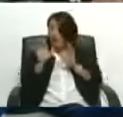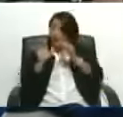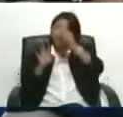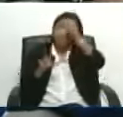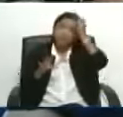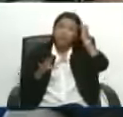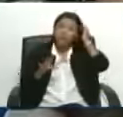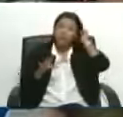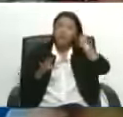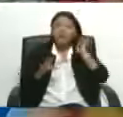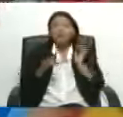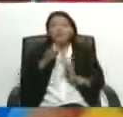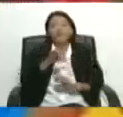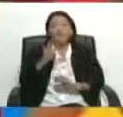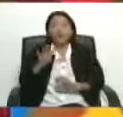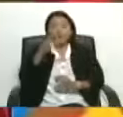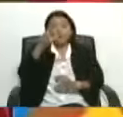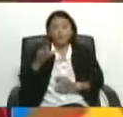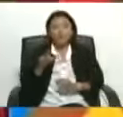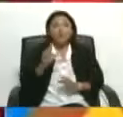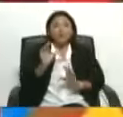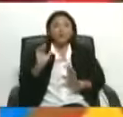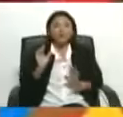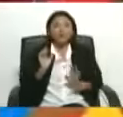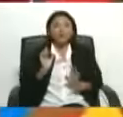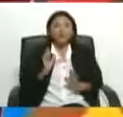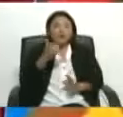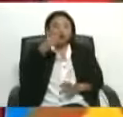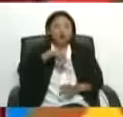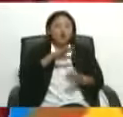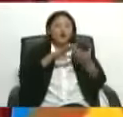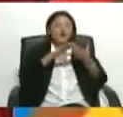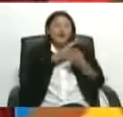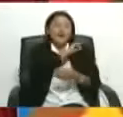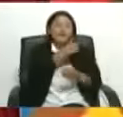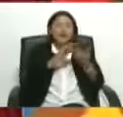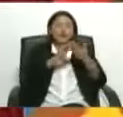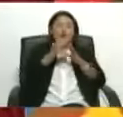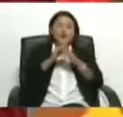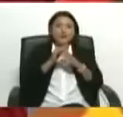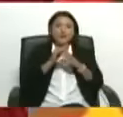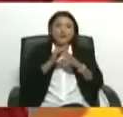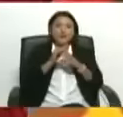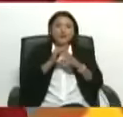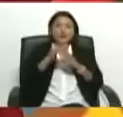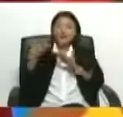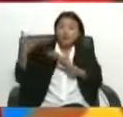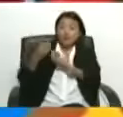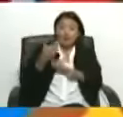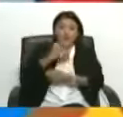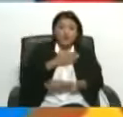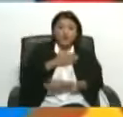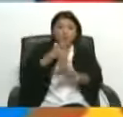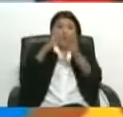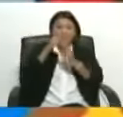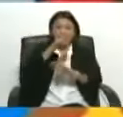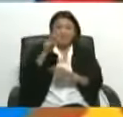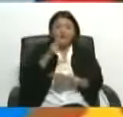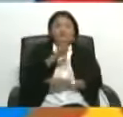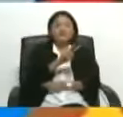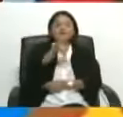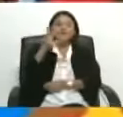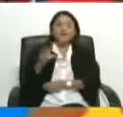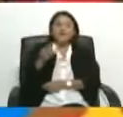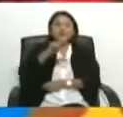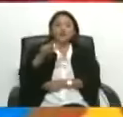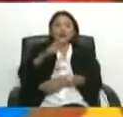O sea que yo, jefe de comunidad, debo tener conmigo un equipo de ¿cuántos? 23 al menos que me acompañan. Y Rafael, entonces